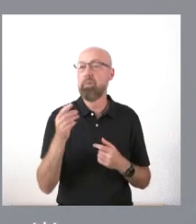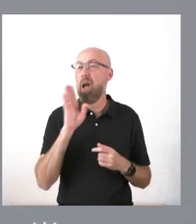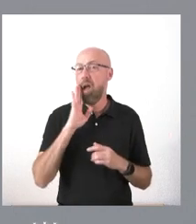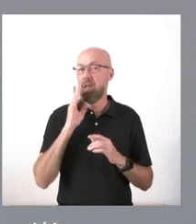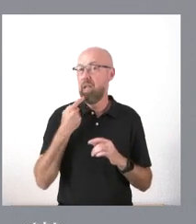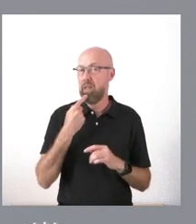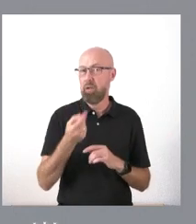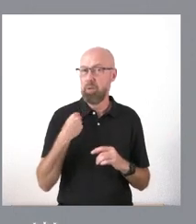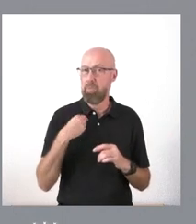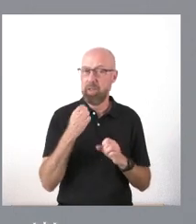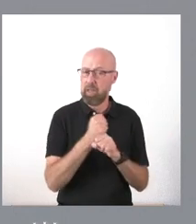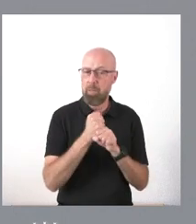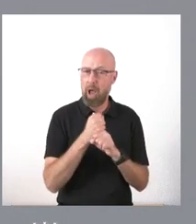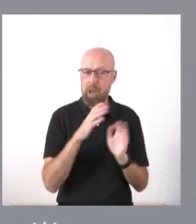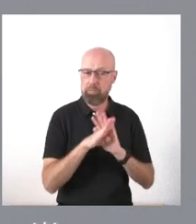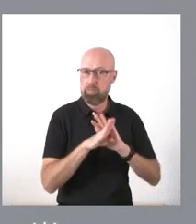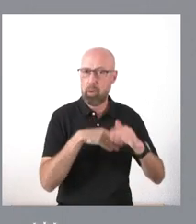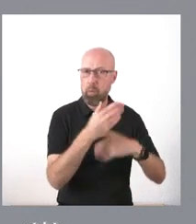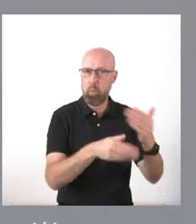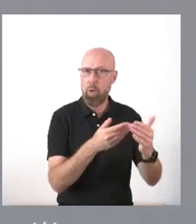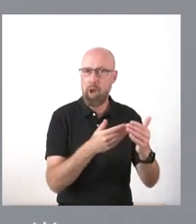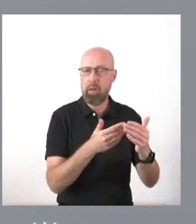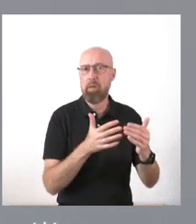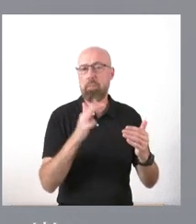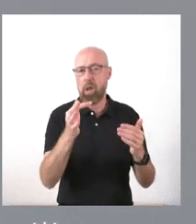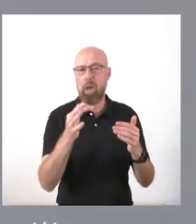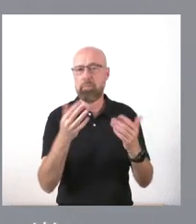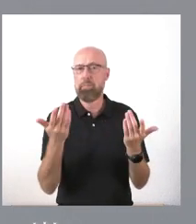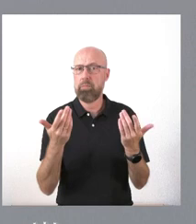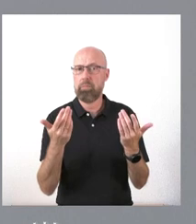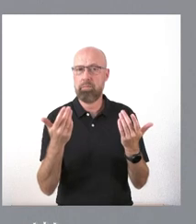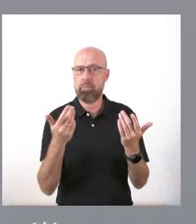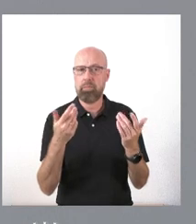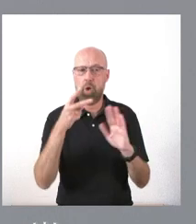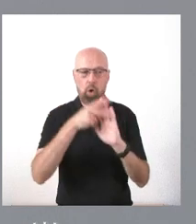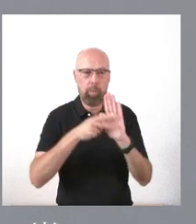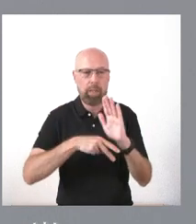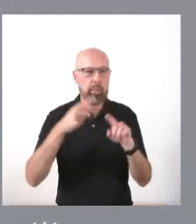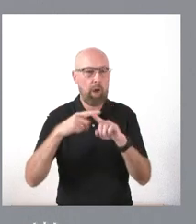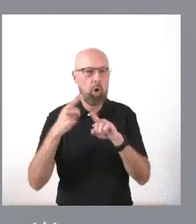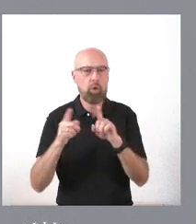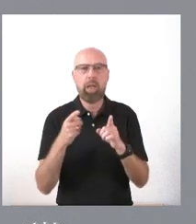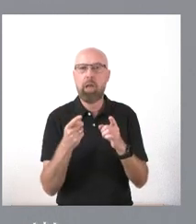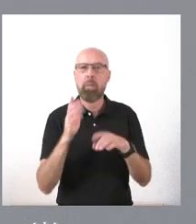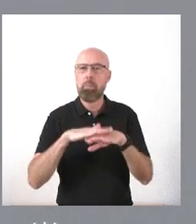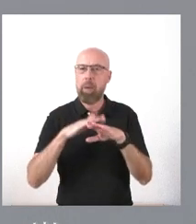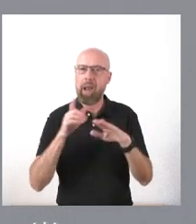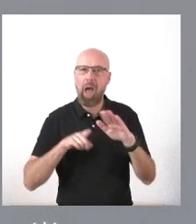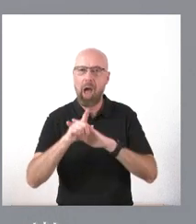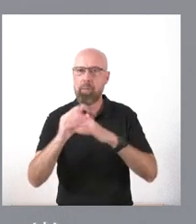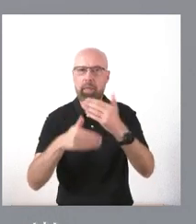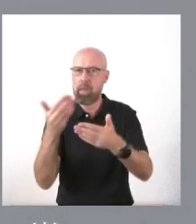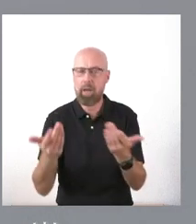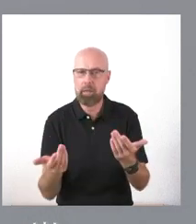trabajar en los aspectos normativos que avancen en esa dirección lo de la guía es un poco más necesario